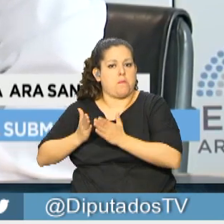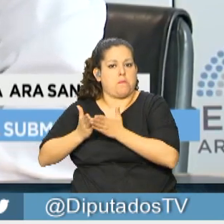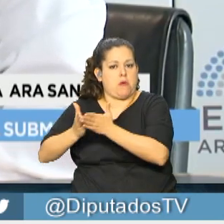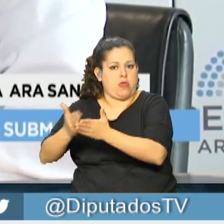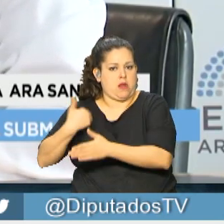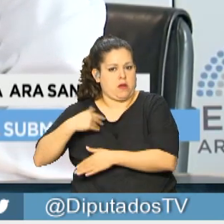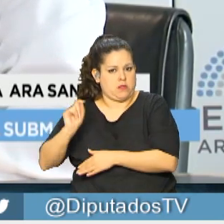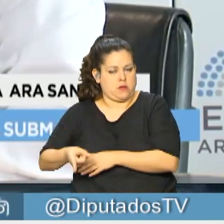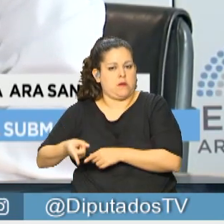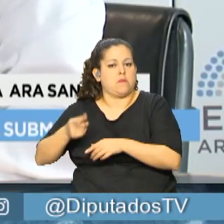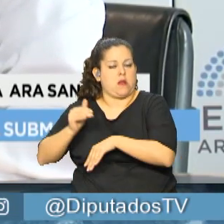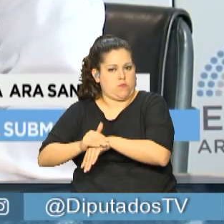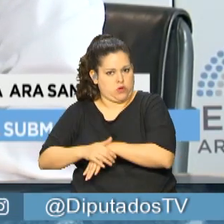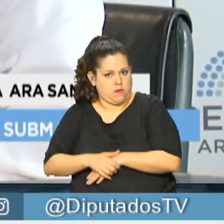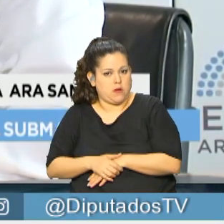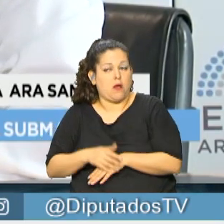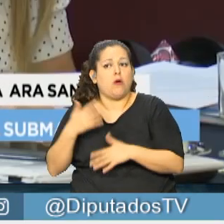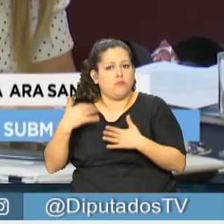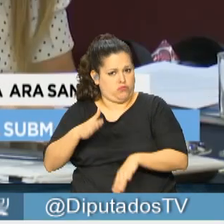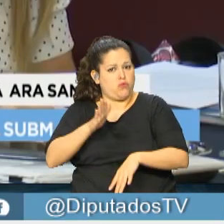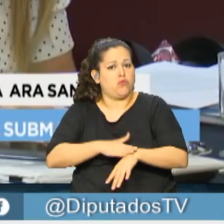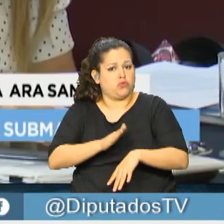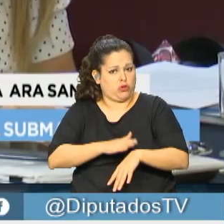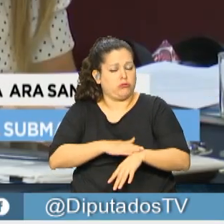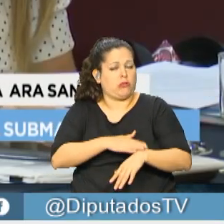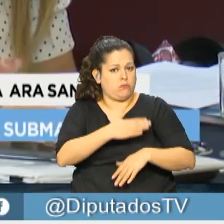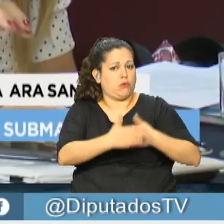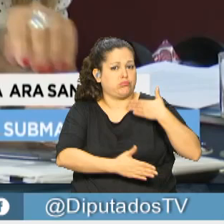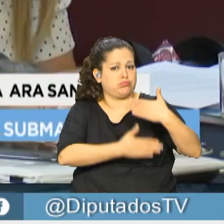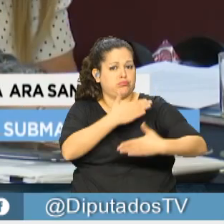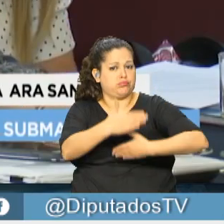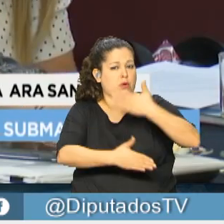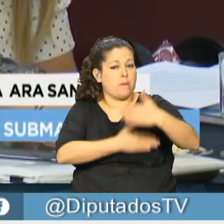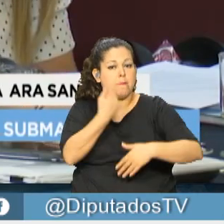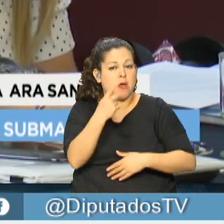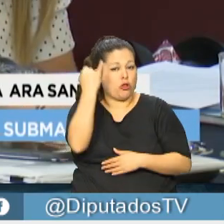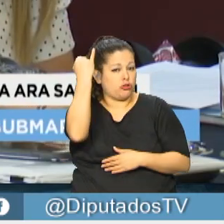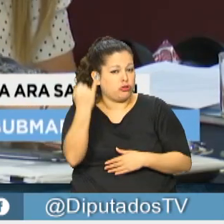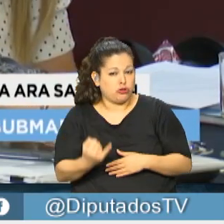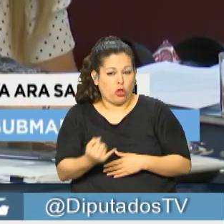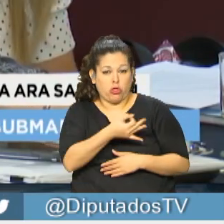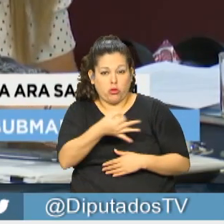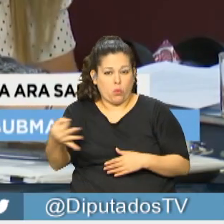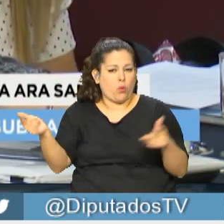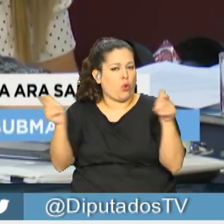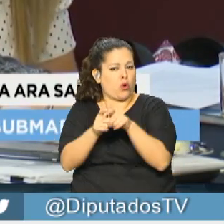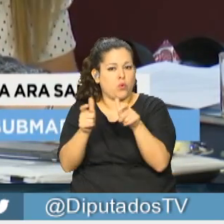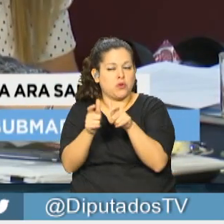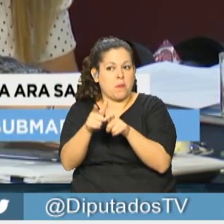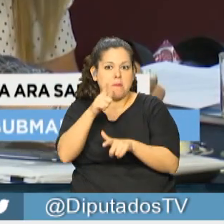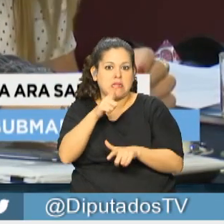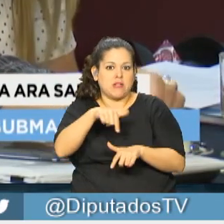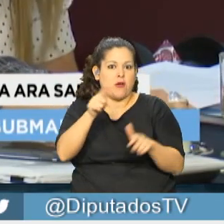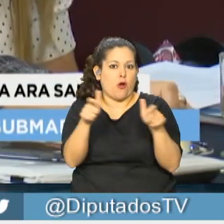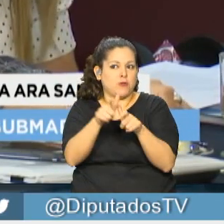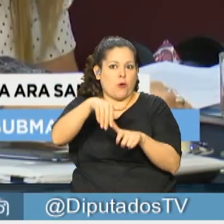que llevó mucho tiempo, pero hubo reuniones todos los jueves. Creo que es la comisión que más ha funcionado en este Congreso